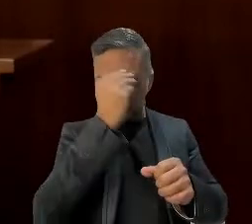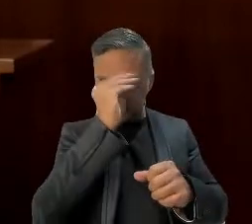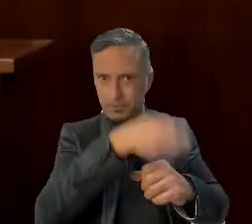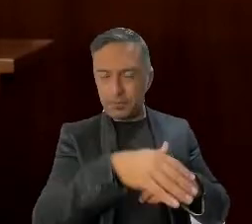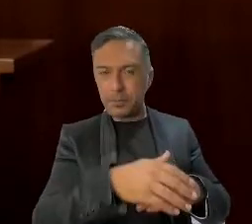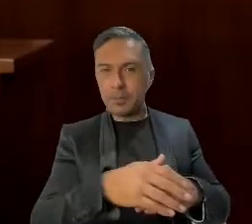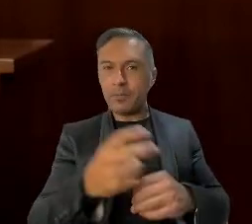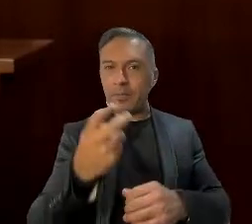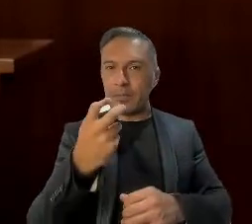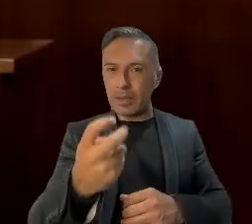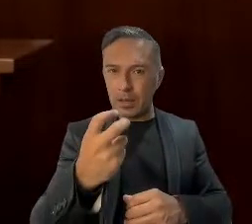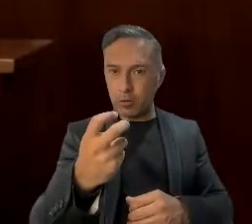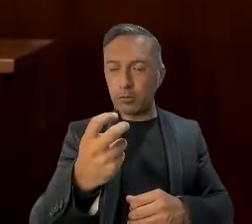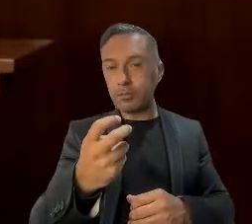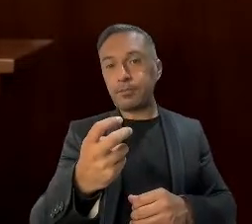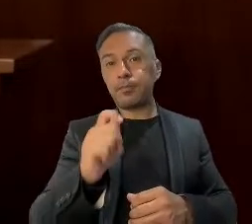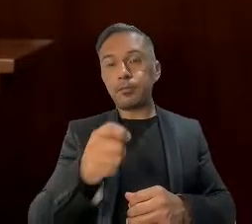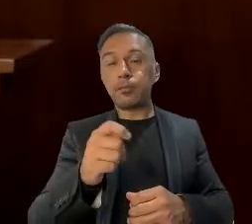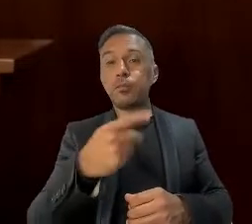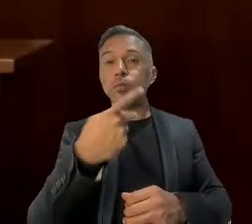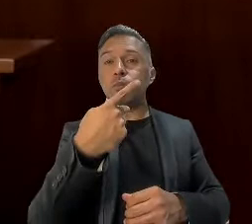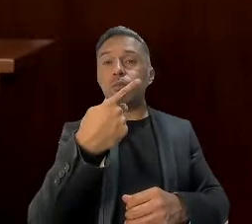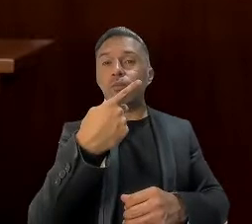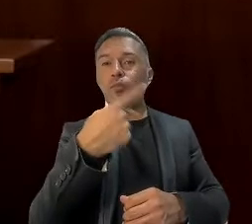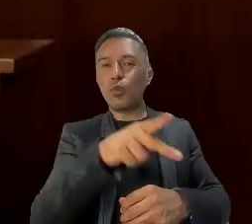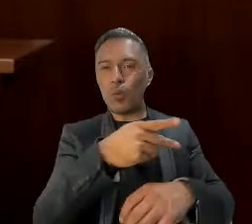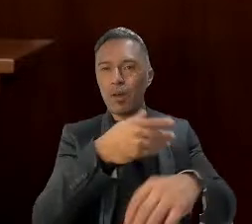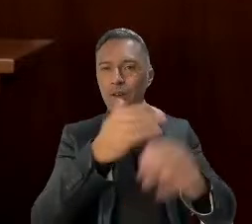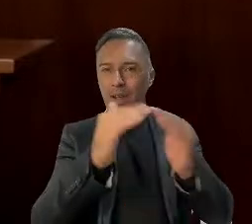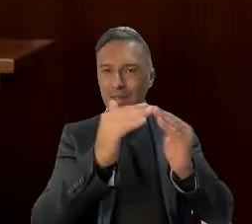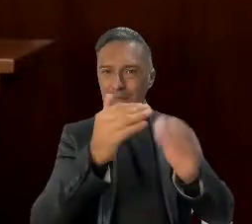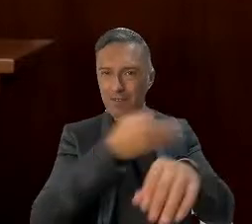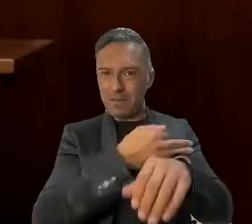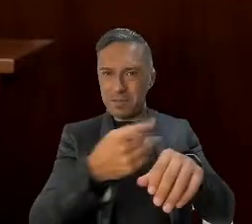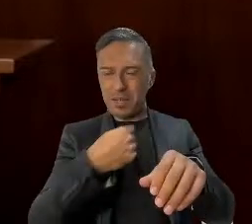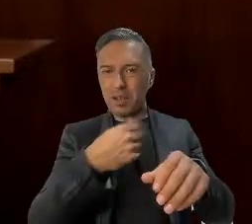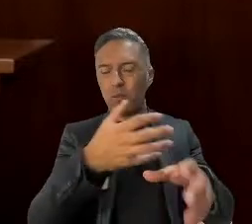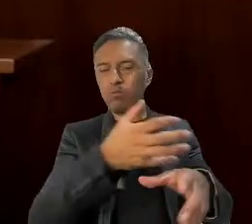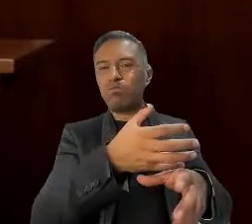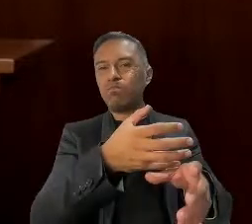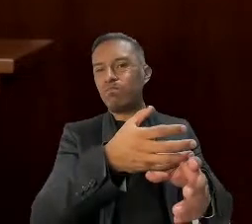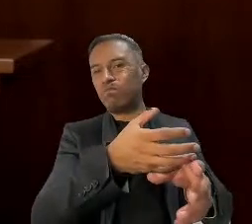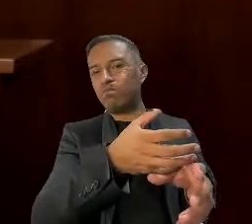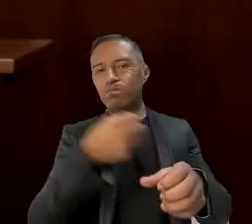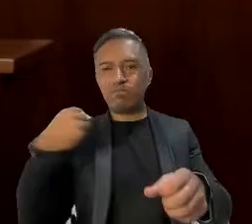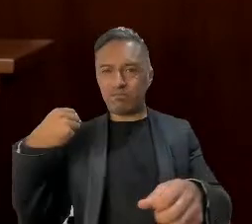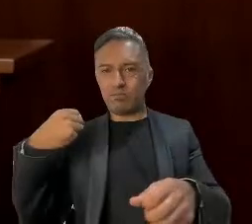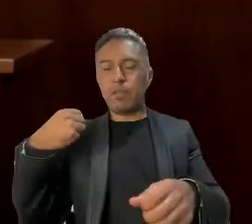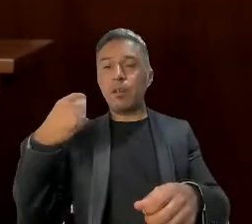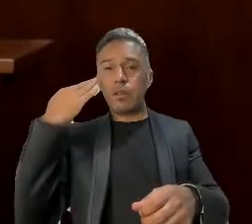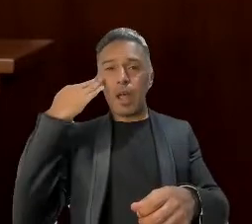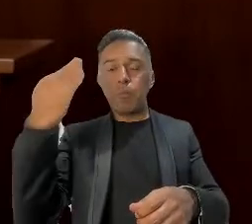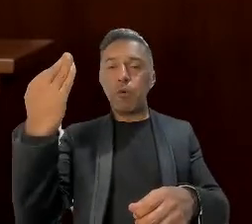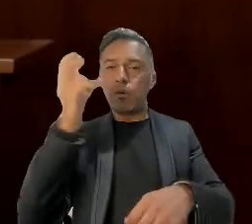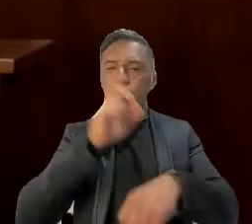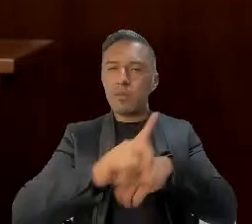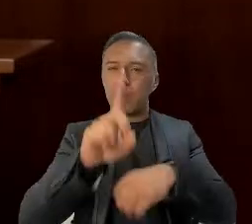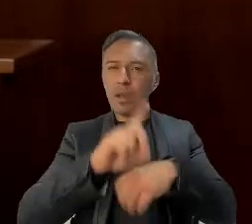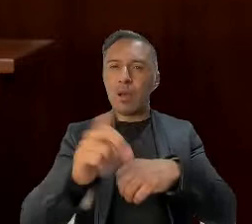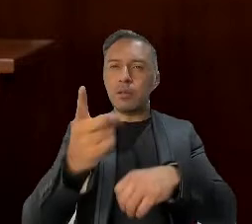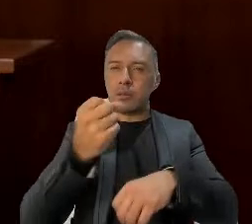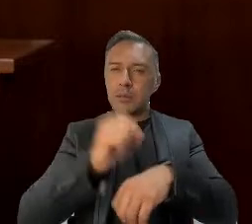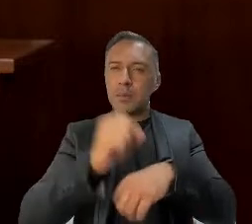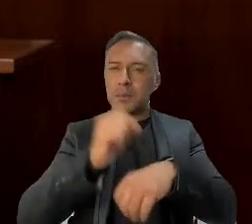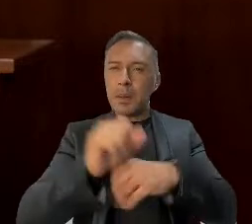al sustraerlos de su hogar de residencia habitual llegan a pasar días meses y hasta años y una